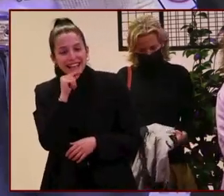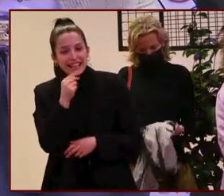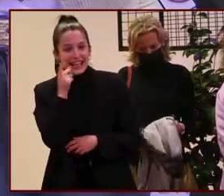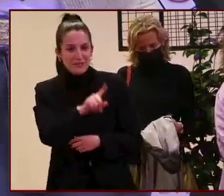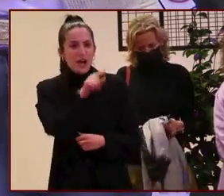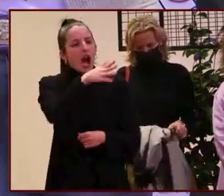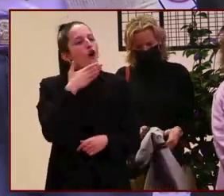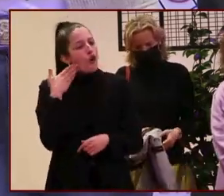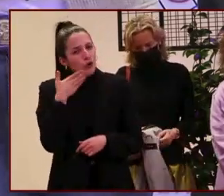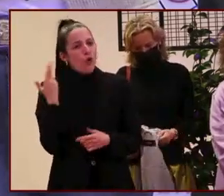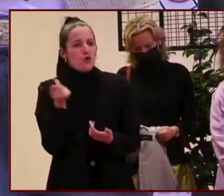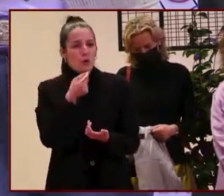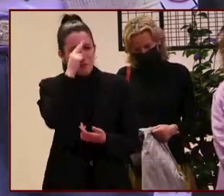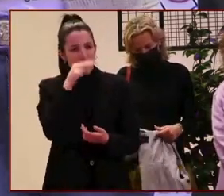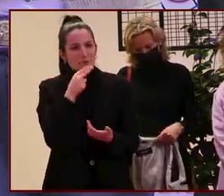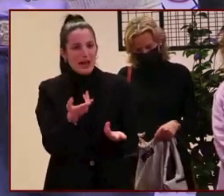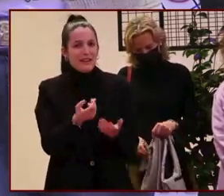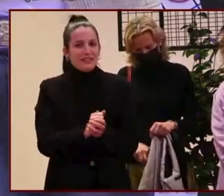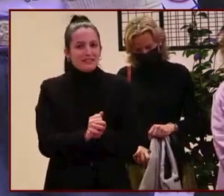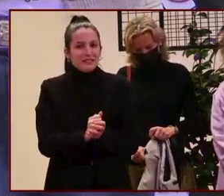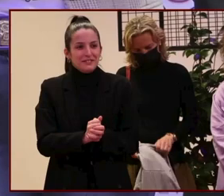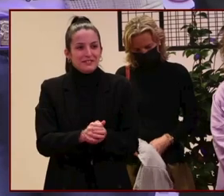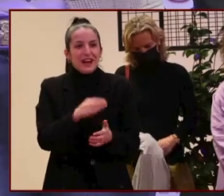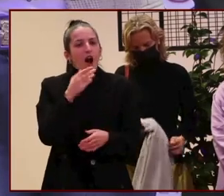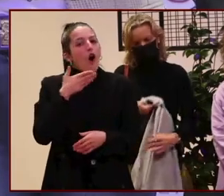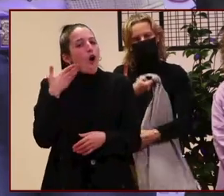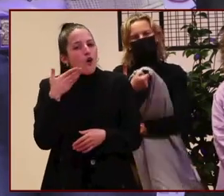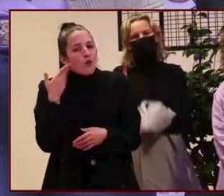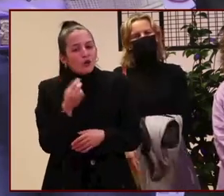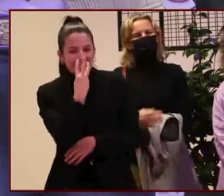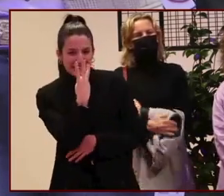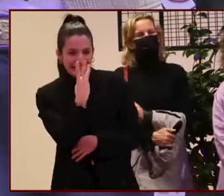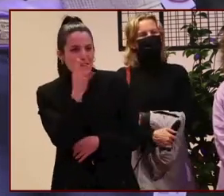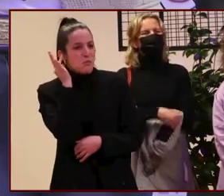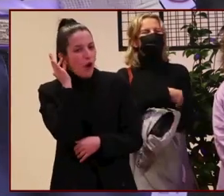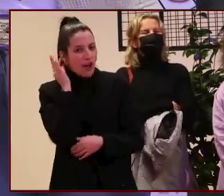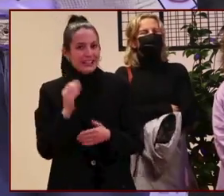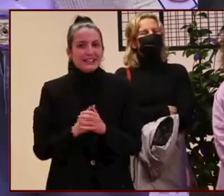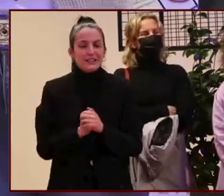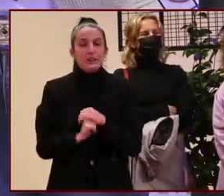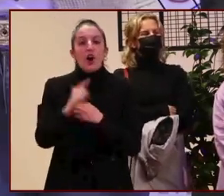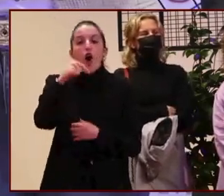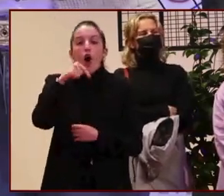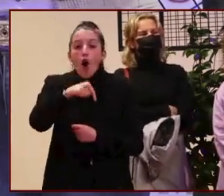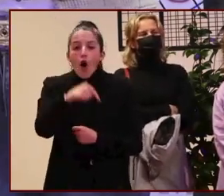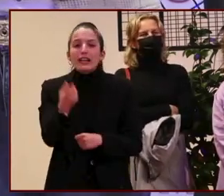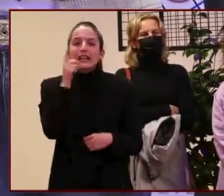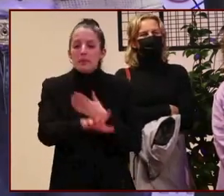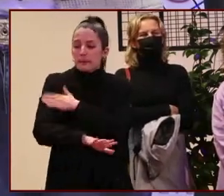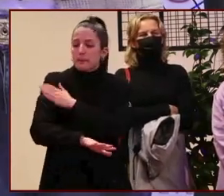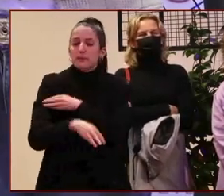orgullo ser pai de tres mujeres así y también no se nos acompañan